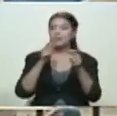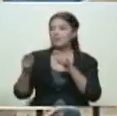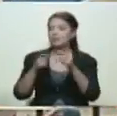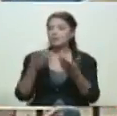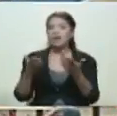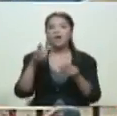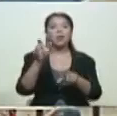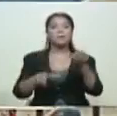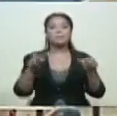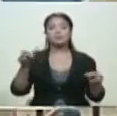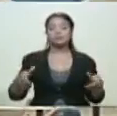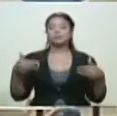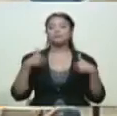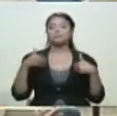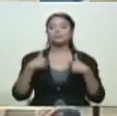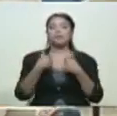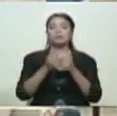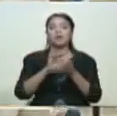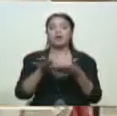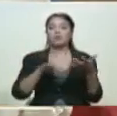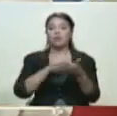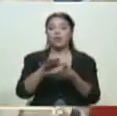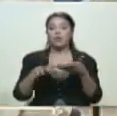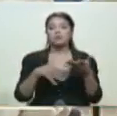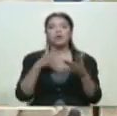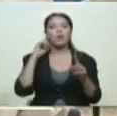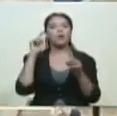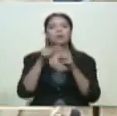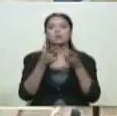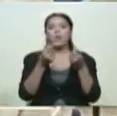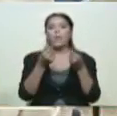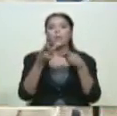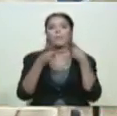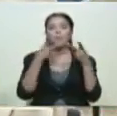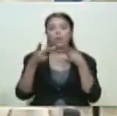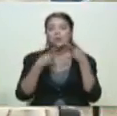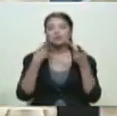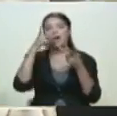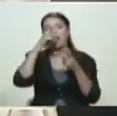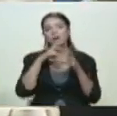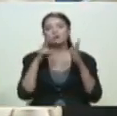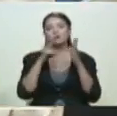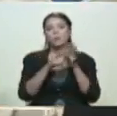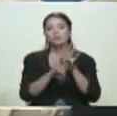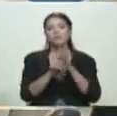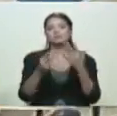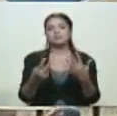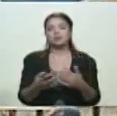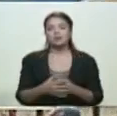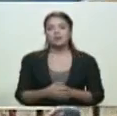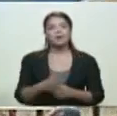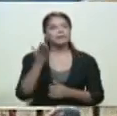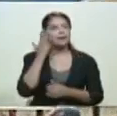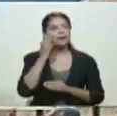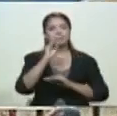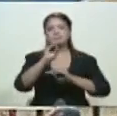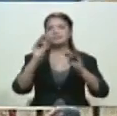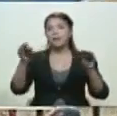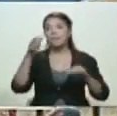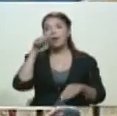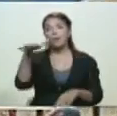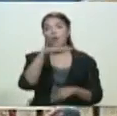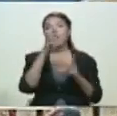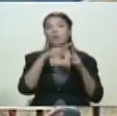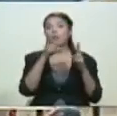las víctimas de la violencia con fines políticos del año 2017. Que se sepa, que el pueblo